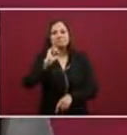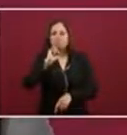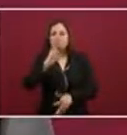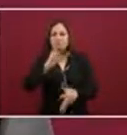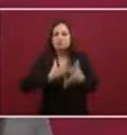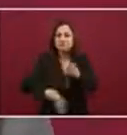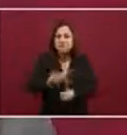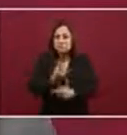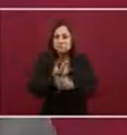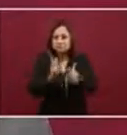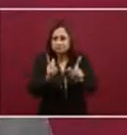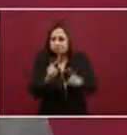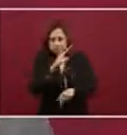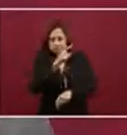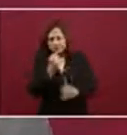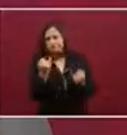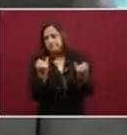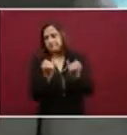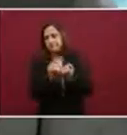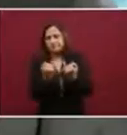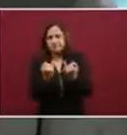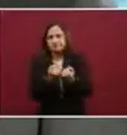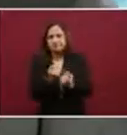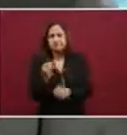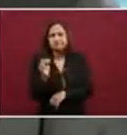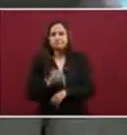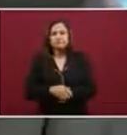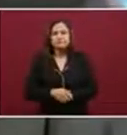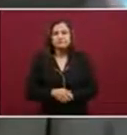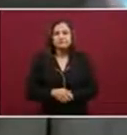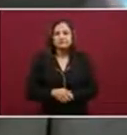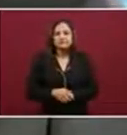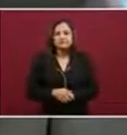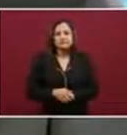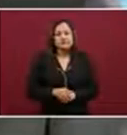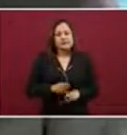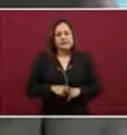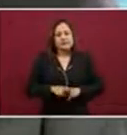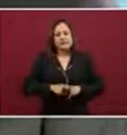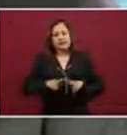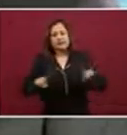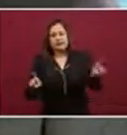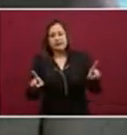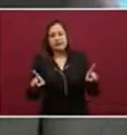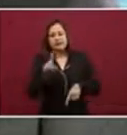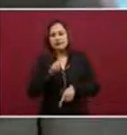y no d y medidas